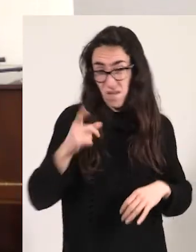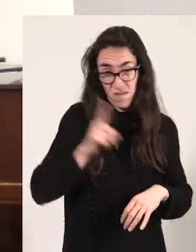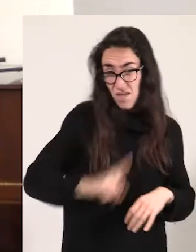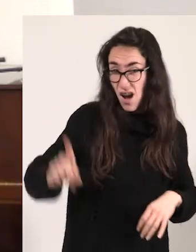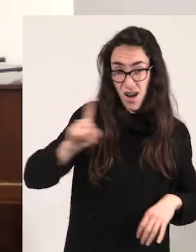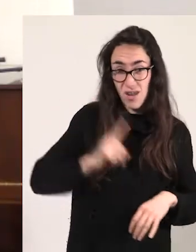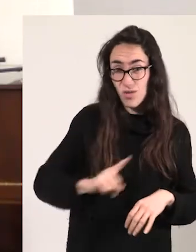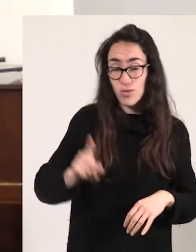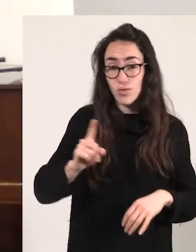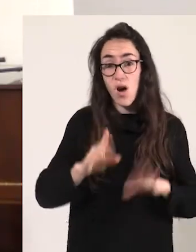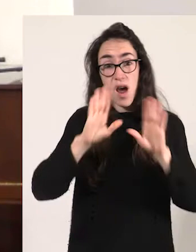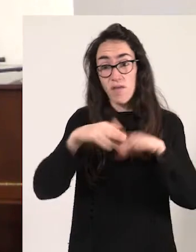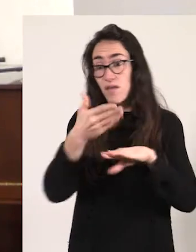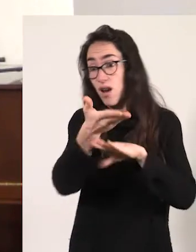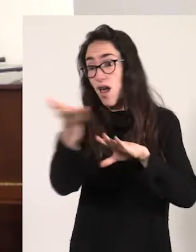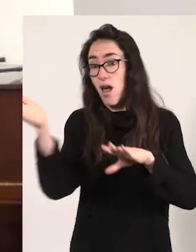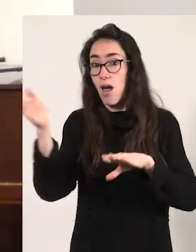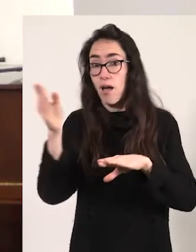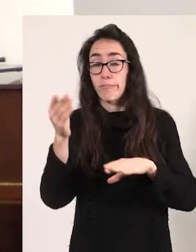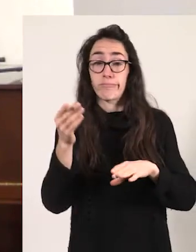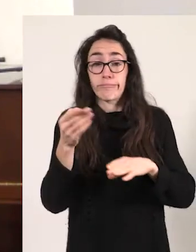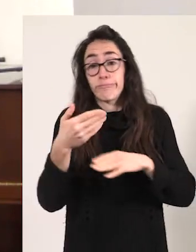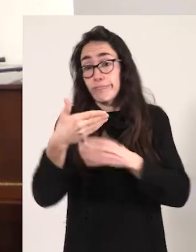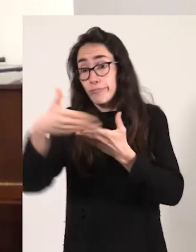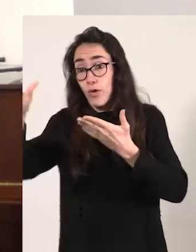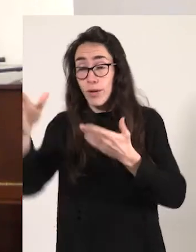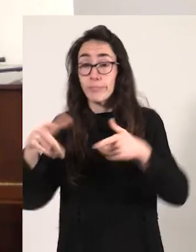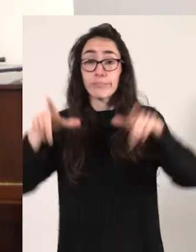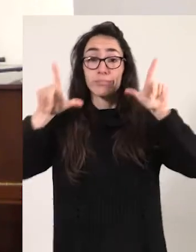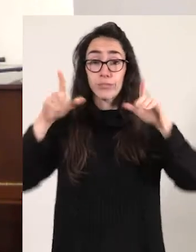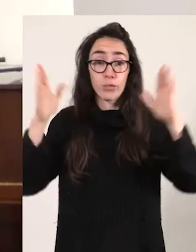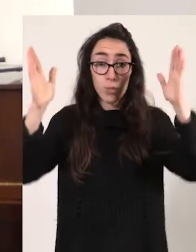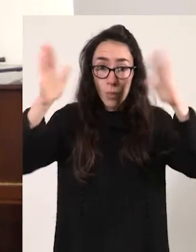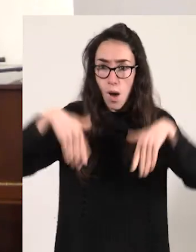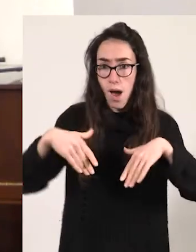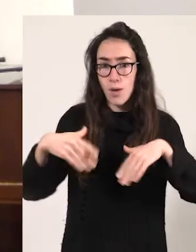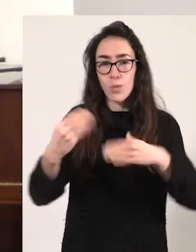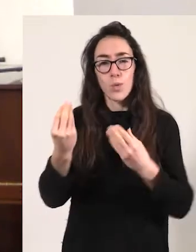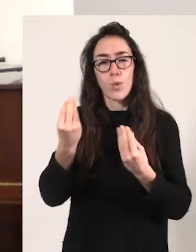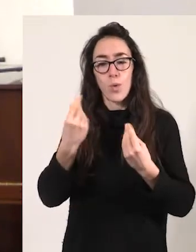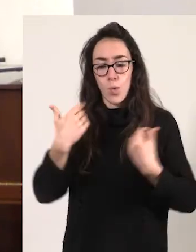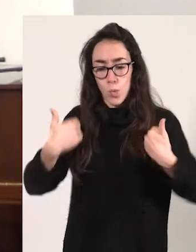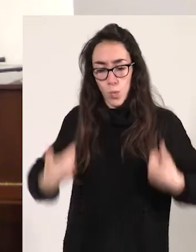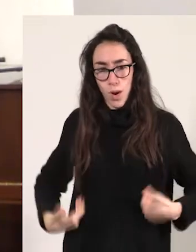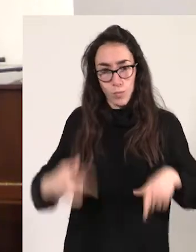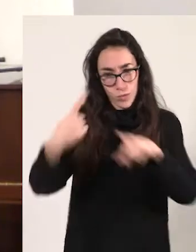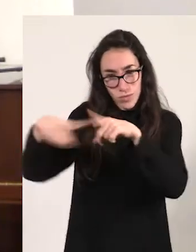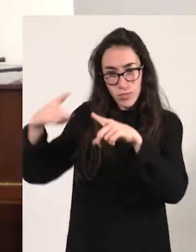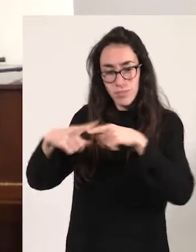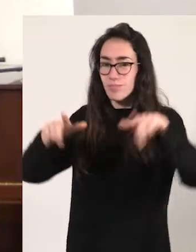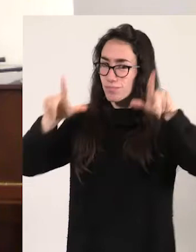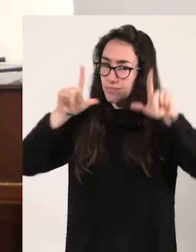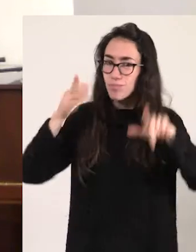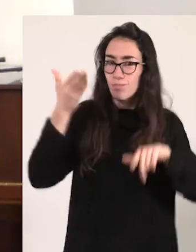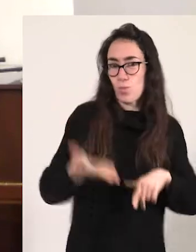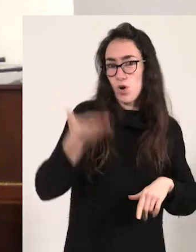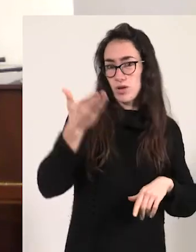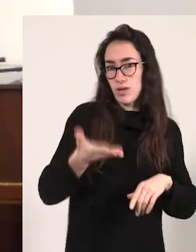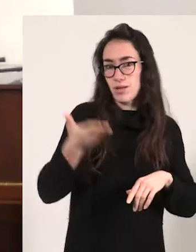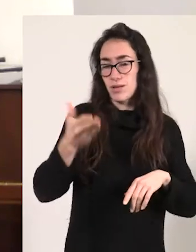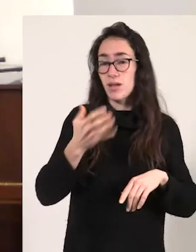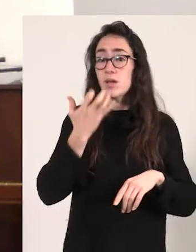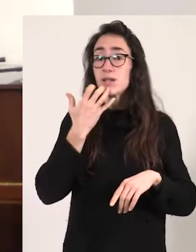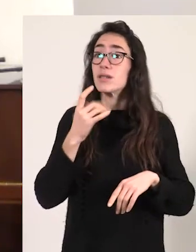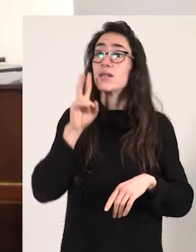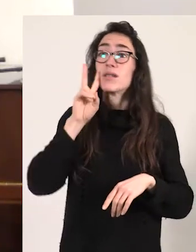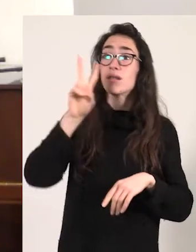que es completamente falso y que está dejando fuera un montonazo de cuerpos que es importante que se vean, ¿no? Porque, por lo que